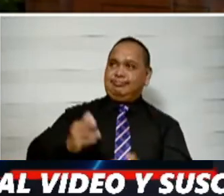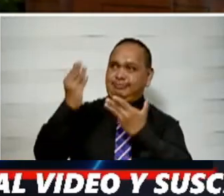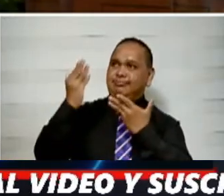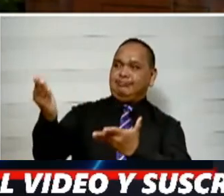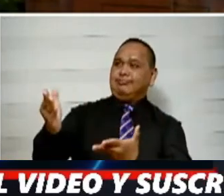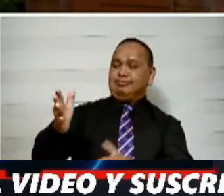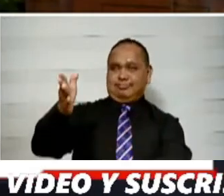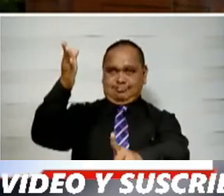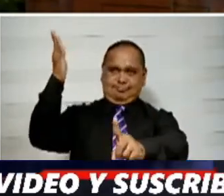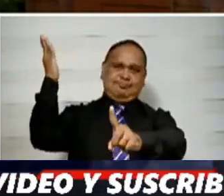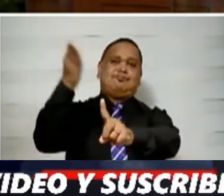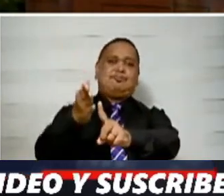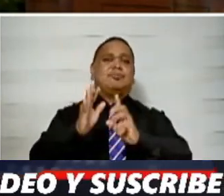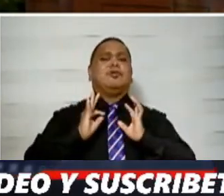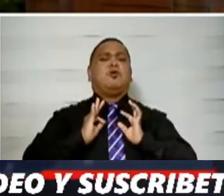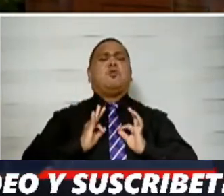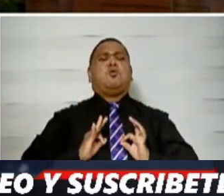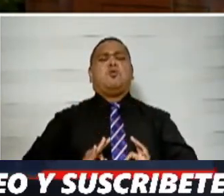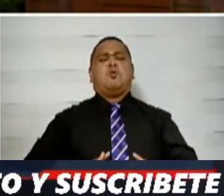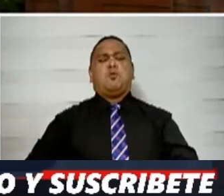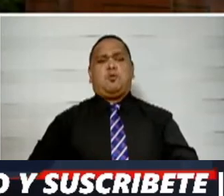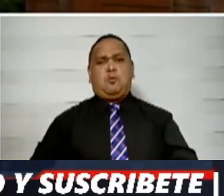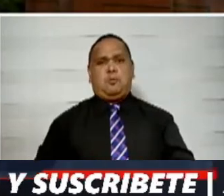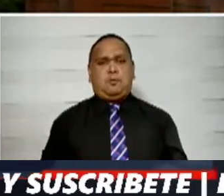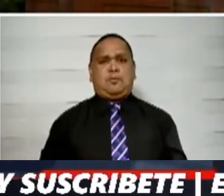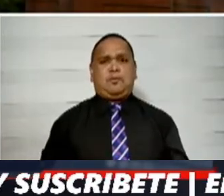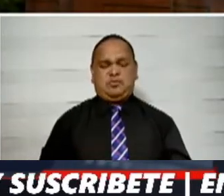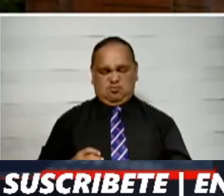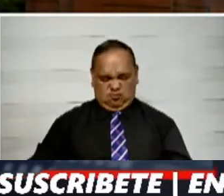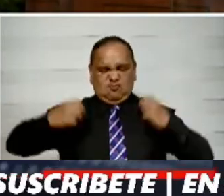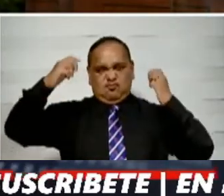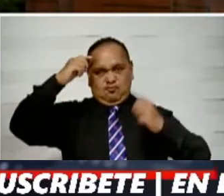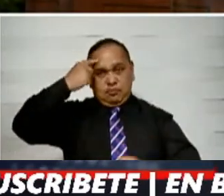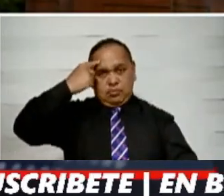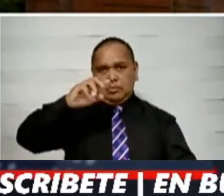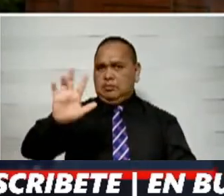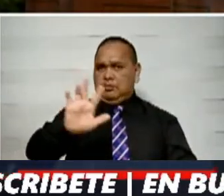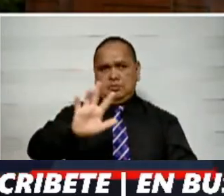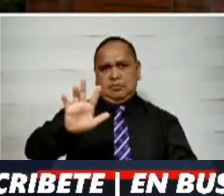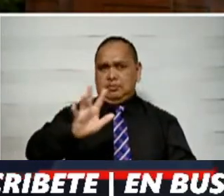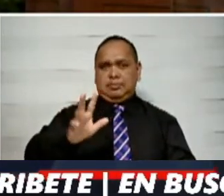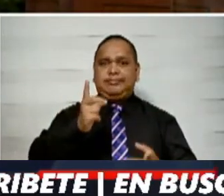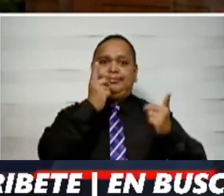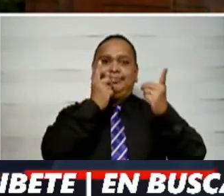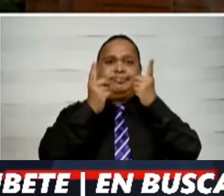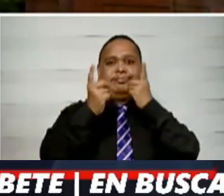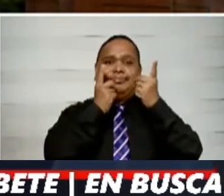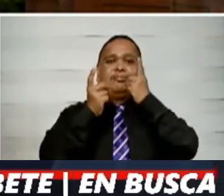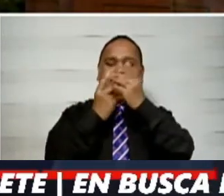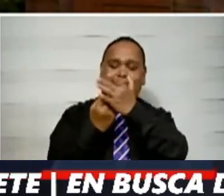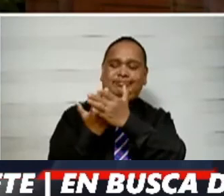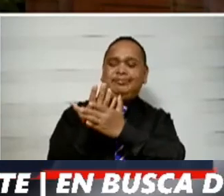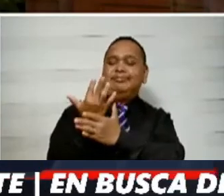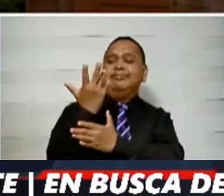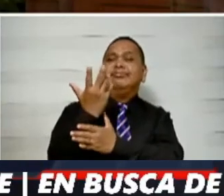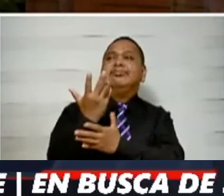con esa firmeza y esa tranquilidad, porque ni se enoja, es las mañaneras son una clase, Romeo